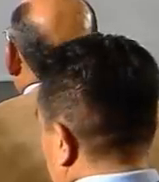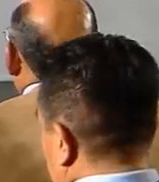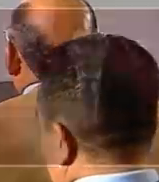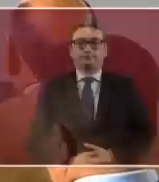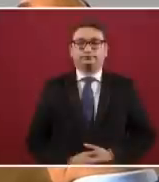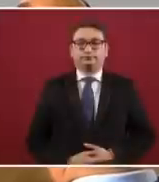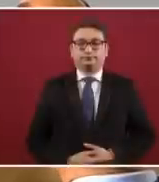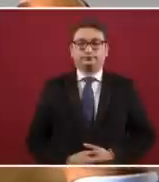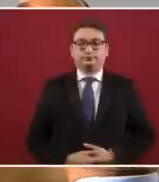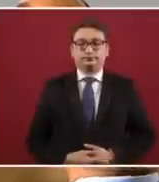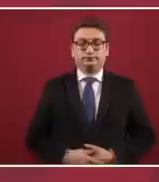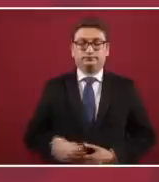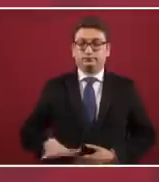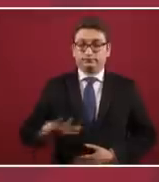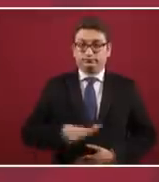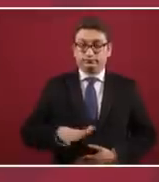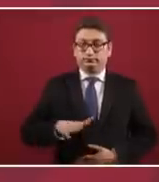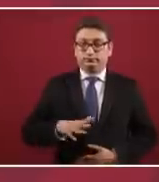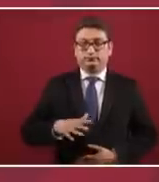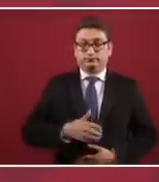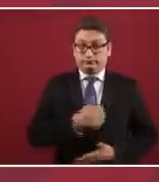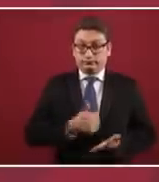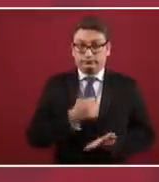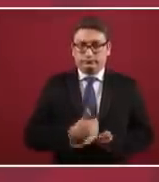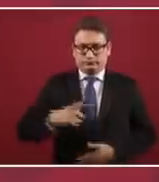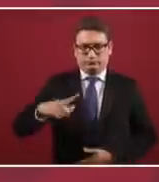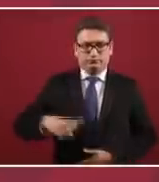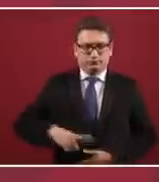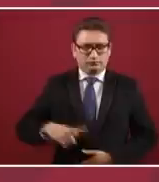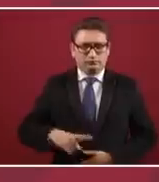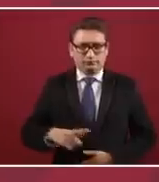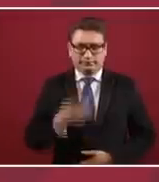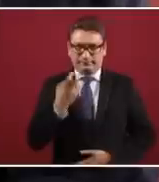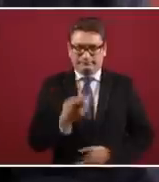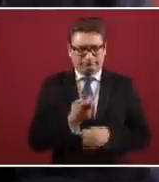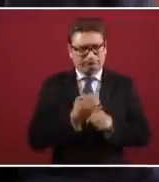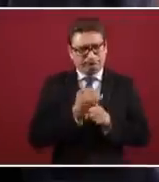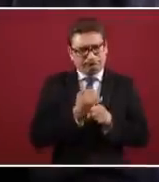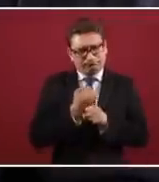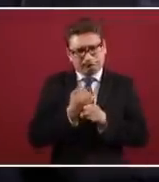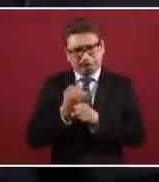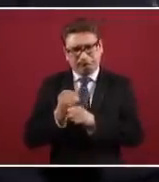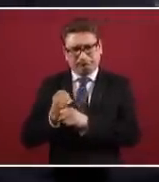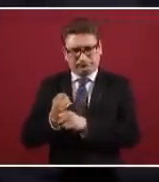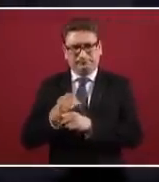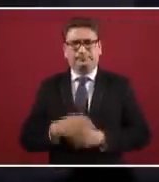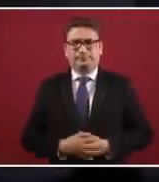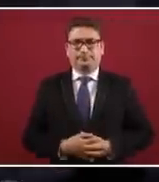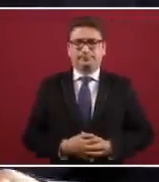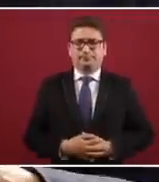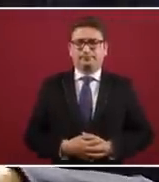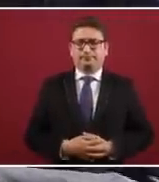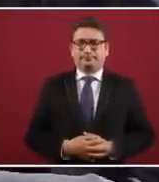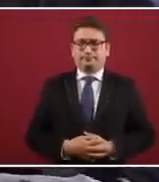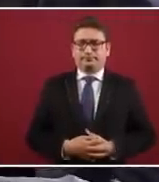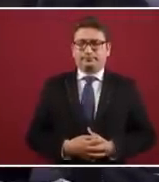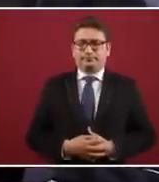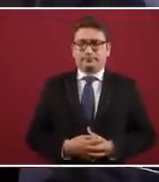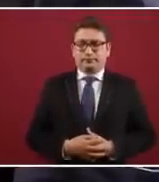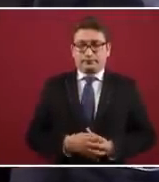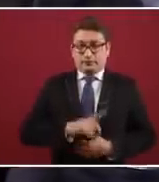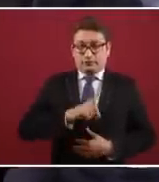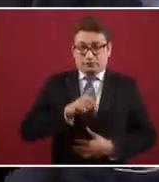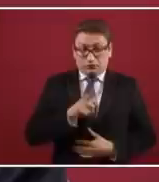el gobierno de la ciudad va a hacer la investigación correspondiente y se va a